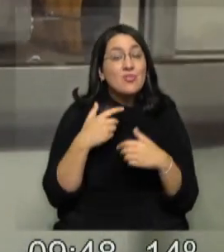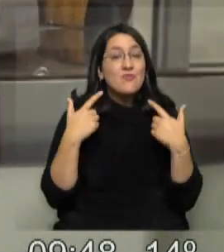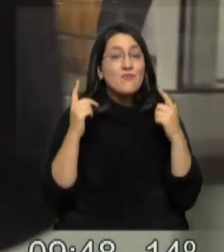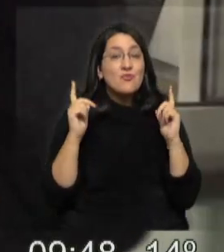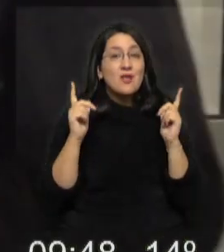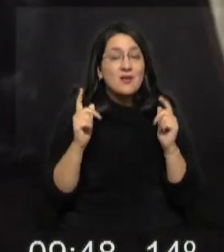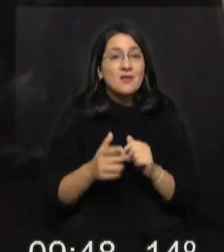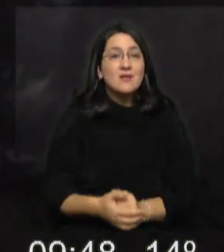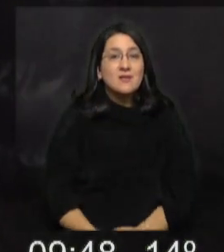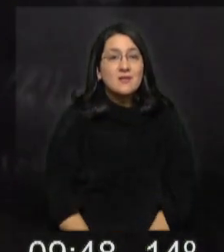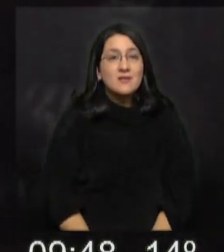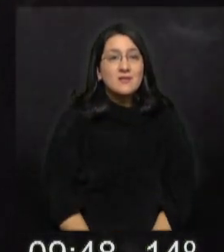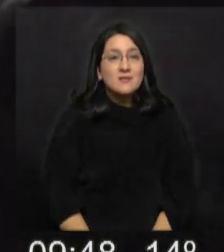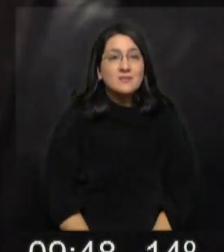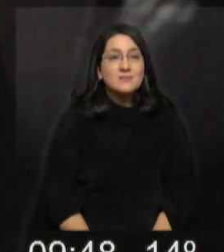A ver.